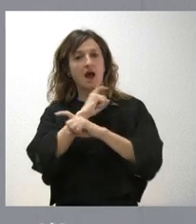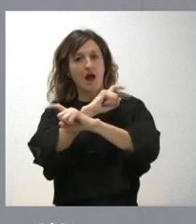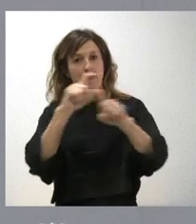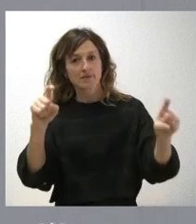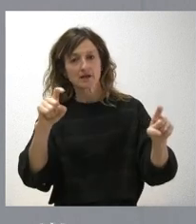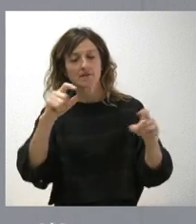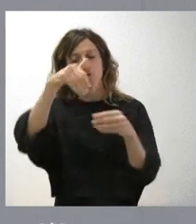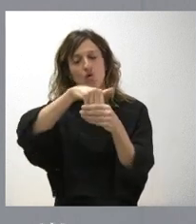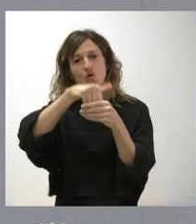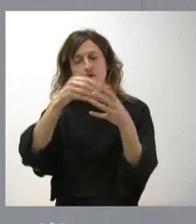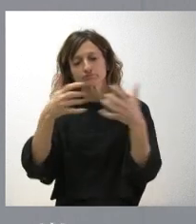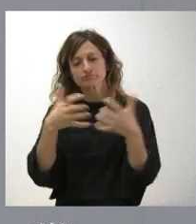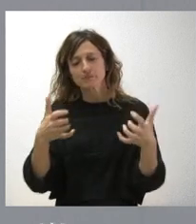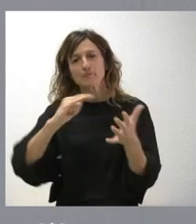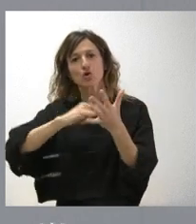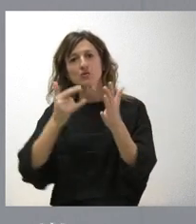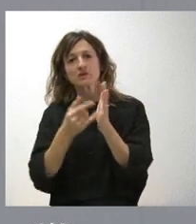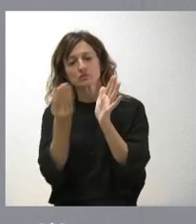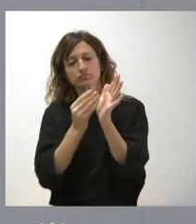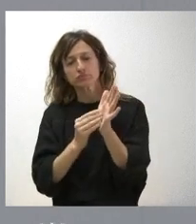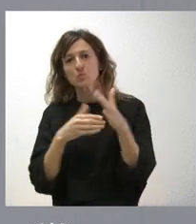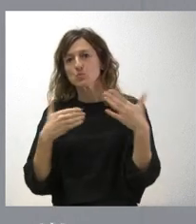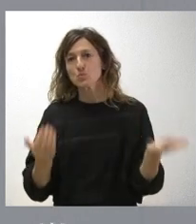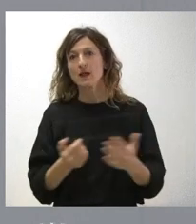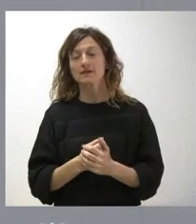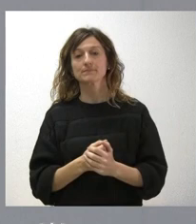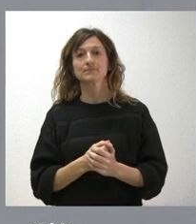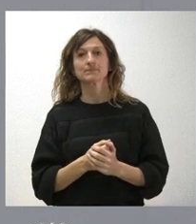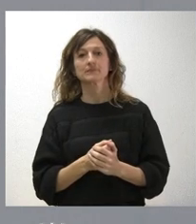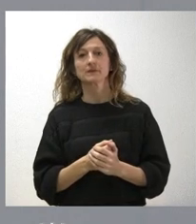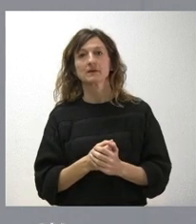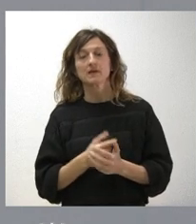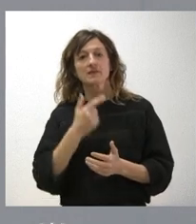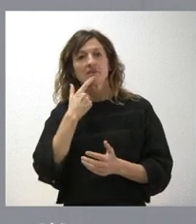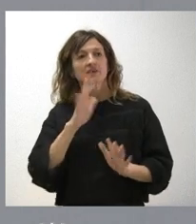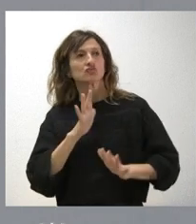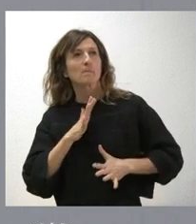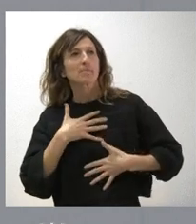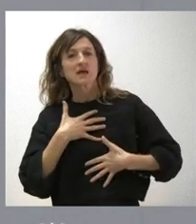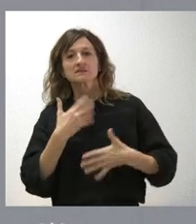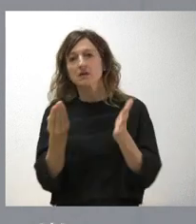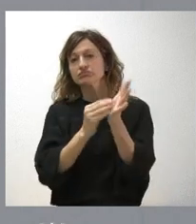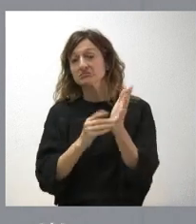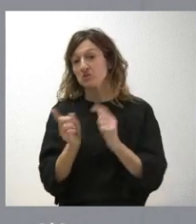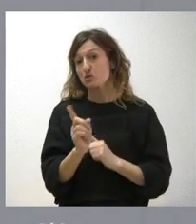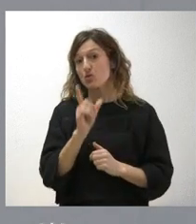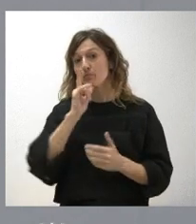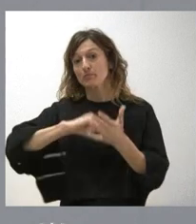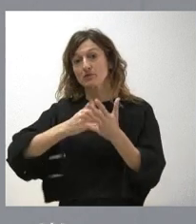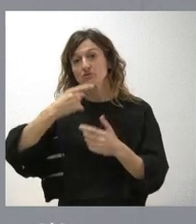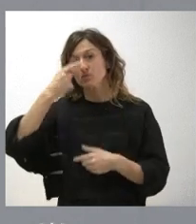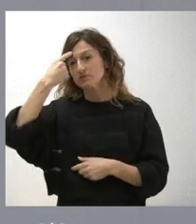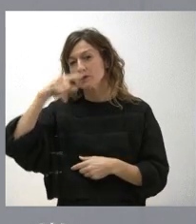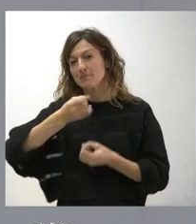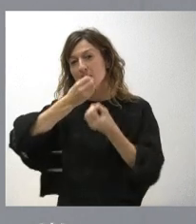de Su contenido de cuáles son los proyectos que ahí se incorporan no se trata de incluir grandes sorpresas Porque estos son los proyectos que ustedes conocen los que